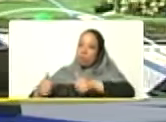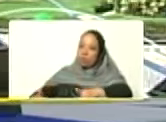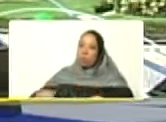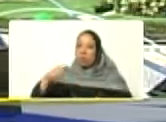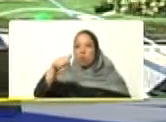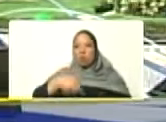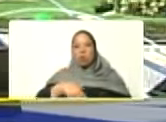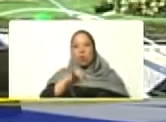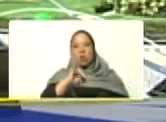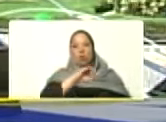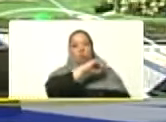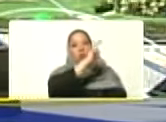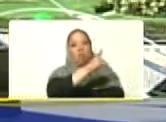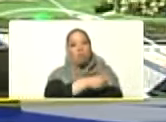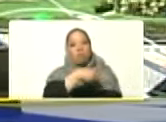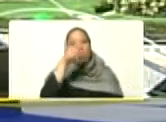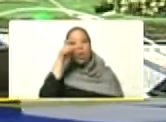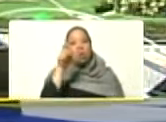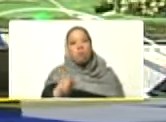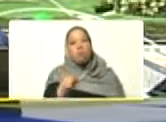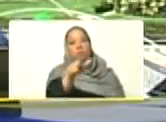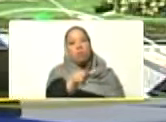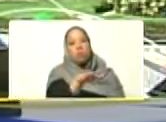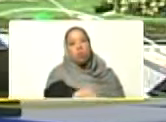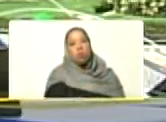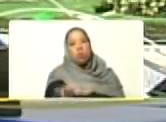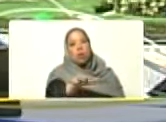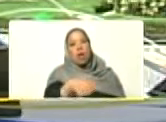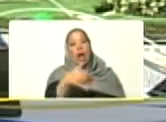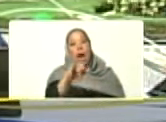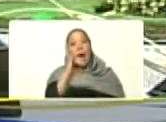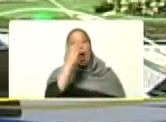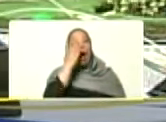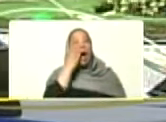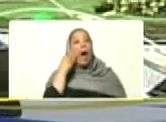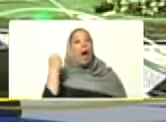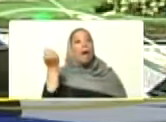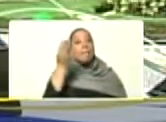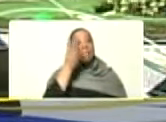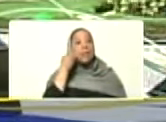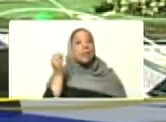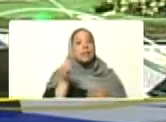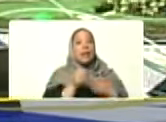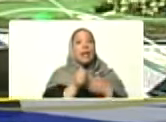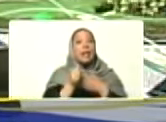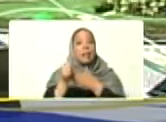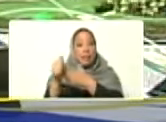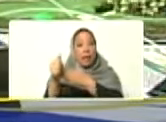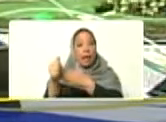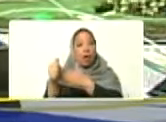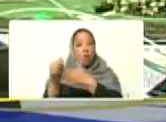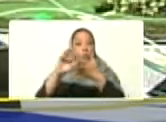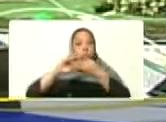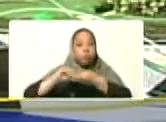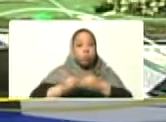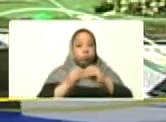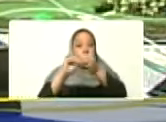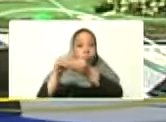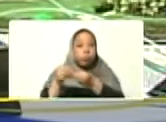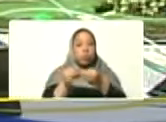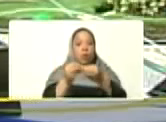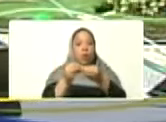Hoy tenemos un poder popular con experiencia, con liderazgo, con organización, con